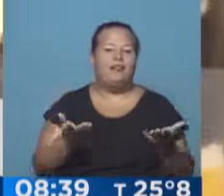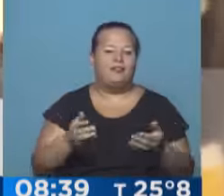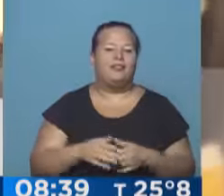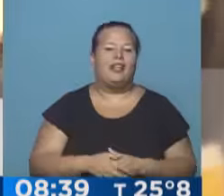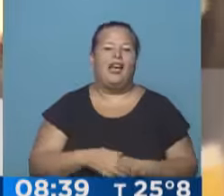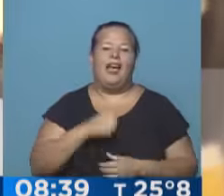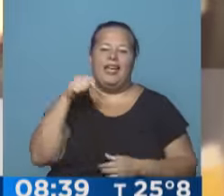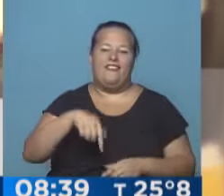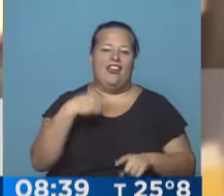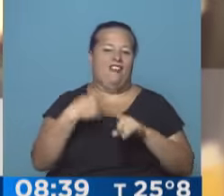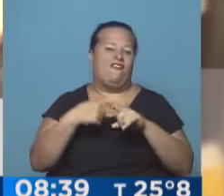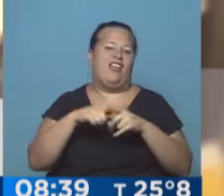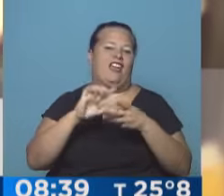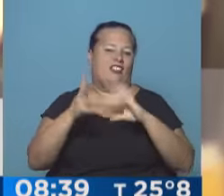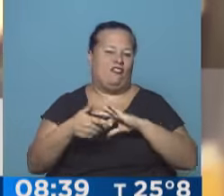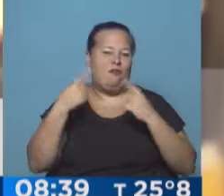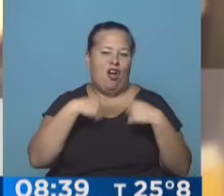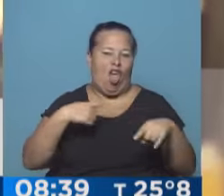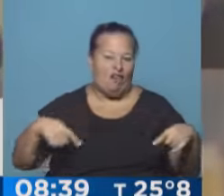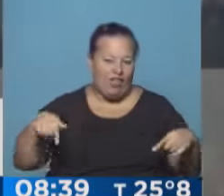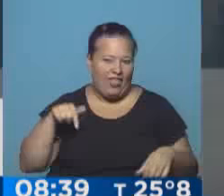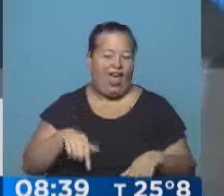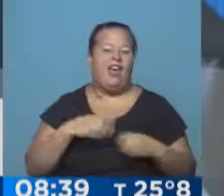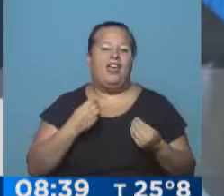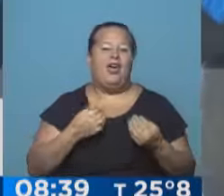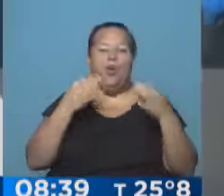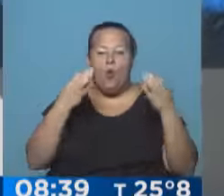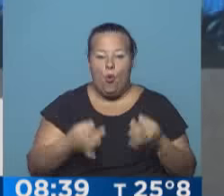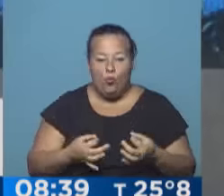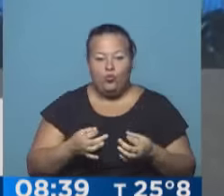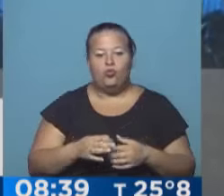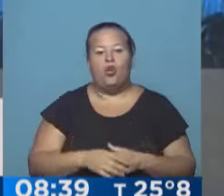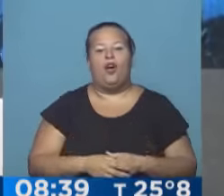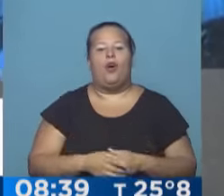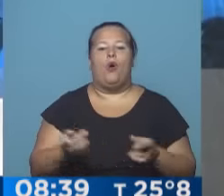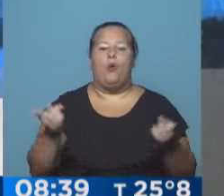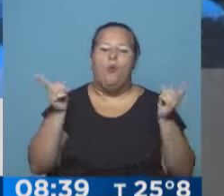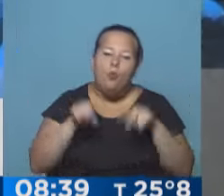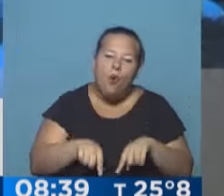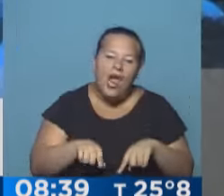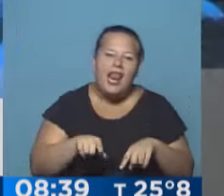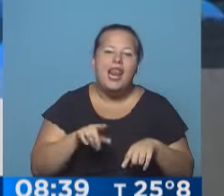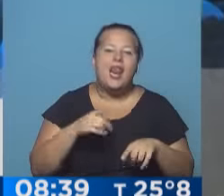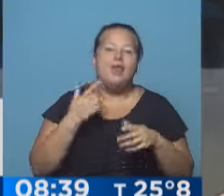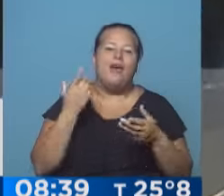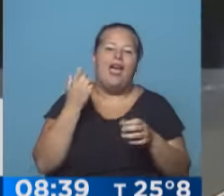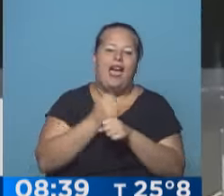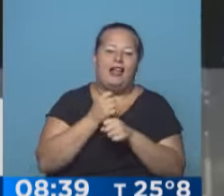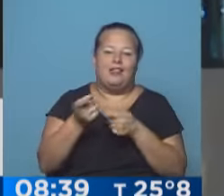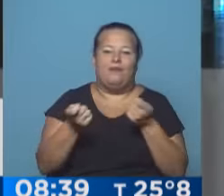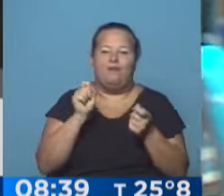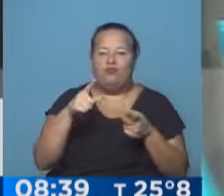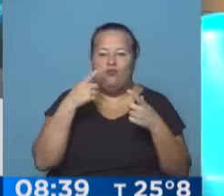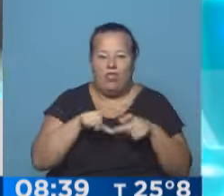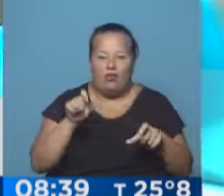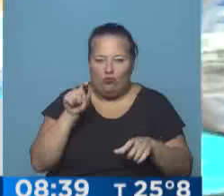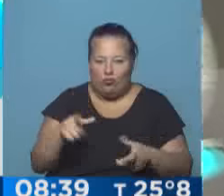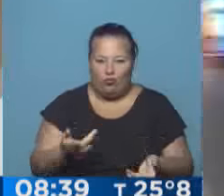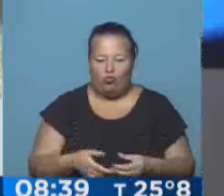vienen a celebrar esta noticia de que justamente recuperan en algún sentido la administración de sus discos.